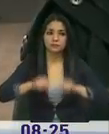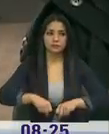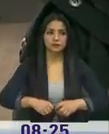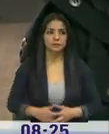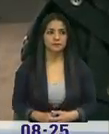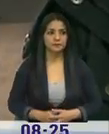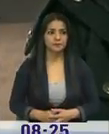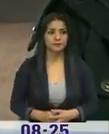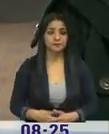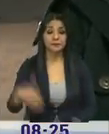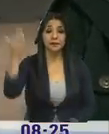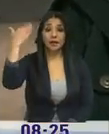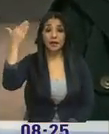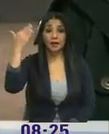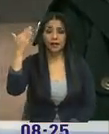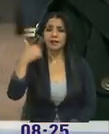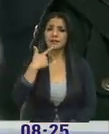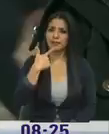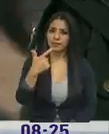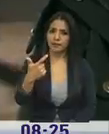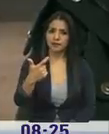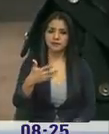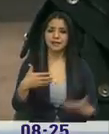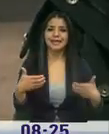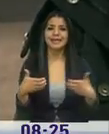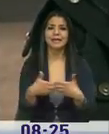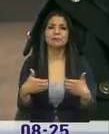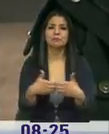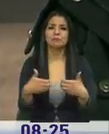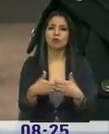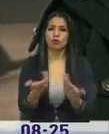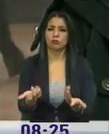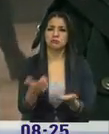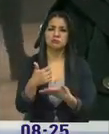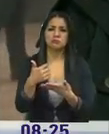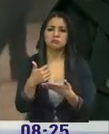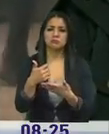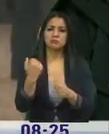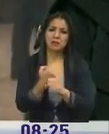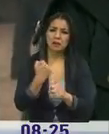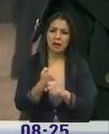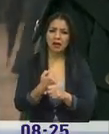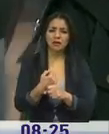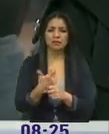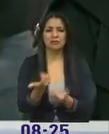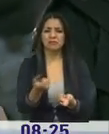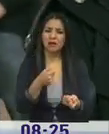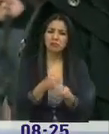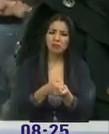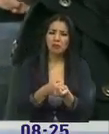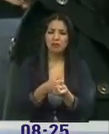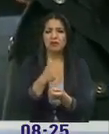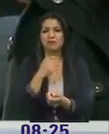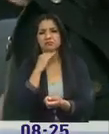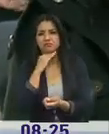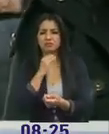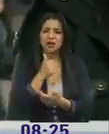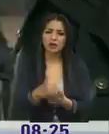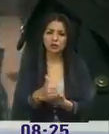alcalde menciona que se ha enfrentado a un equipo burocrático, a una cosa pesada, y no lo pudo cambiar